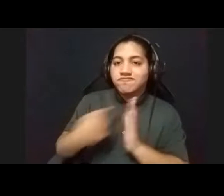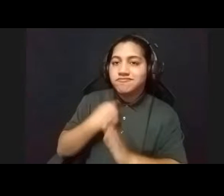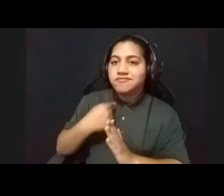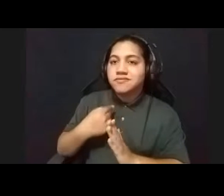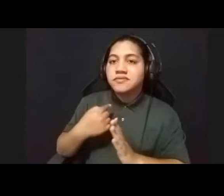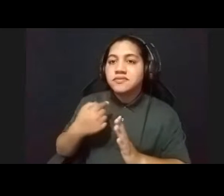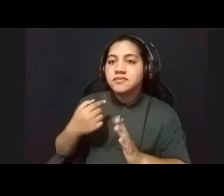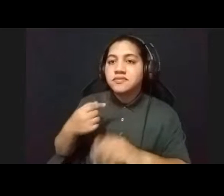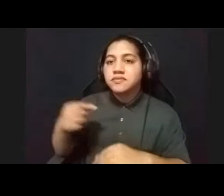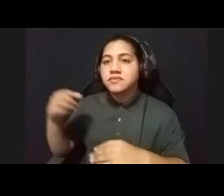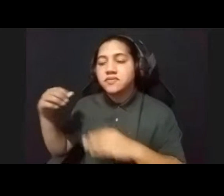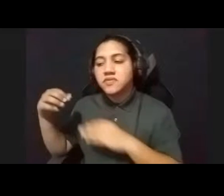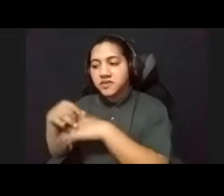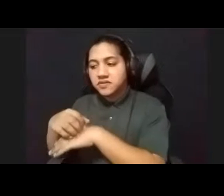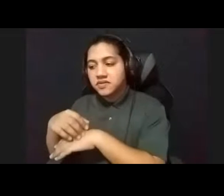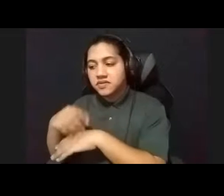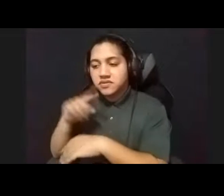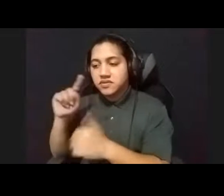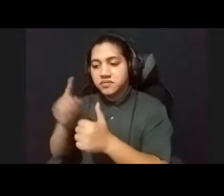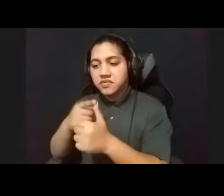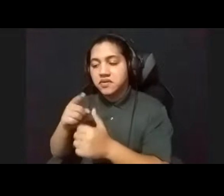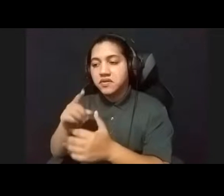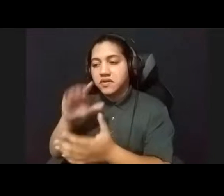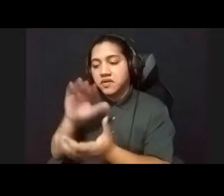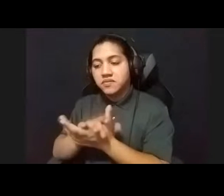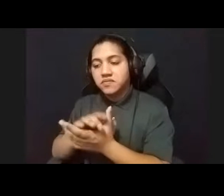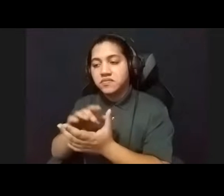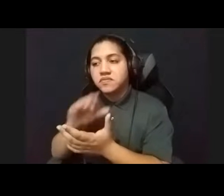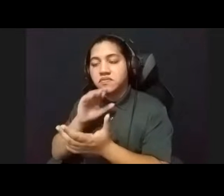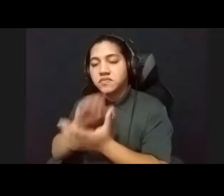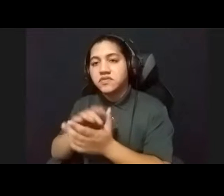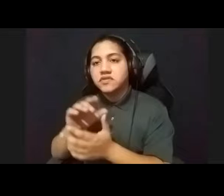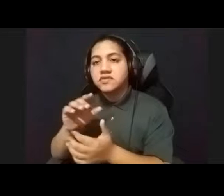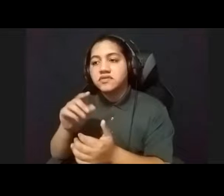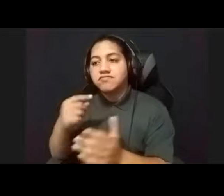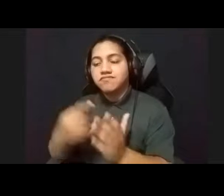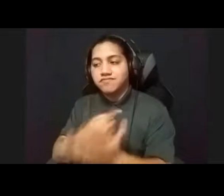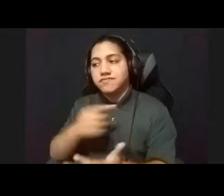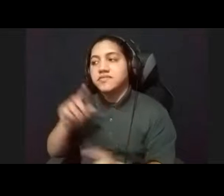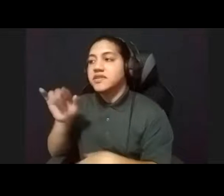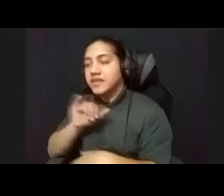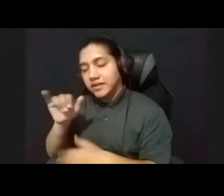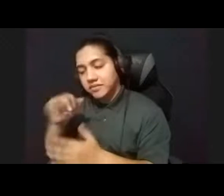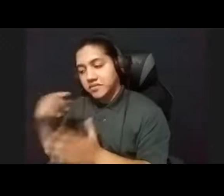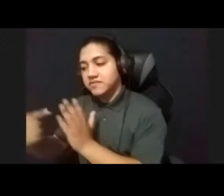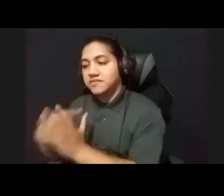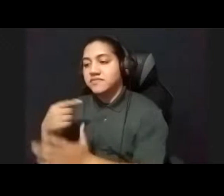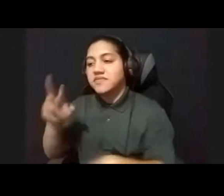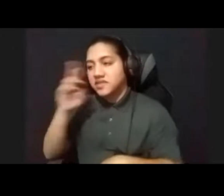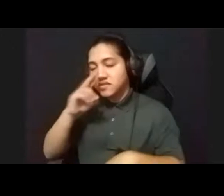la hormiga, cuando ve que la primera esposa se ha suicidado, se suicida también. Y Ratón queda